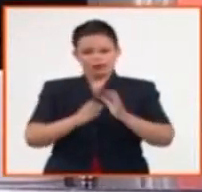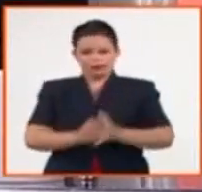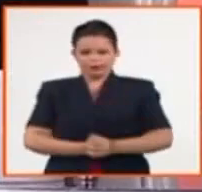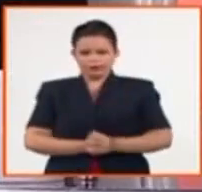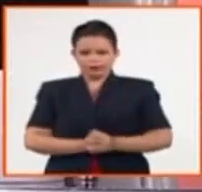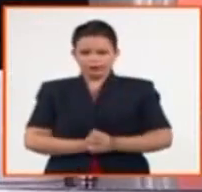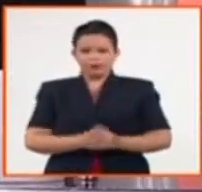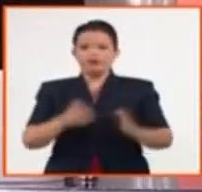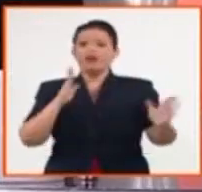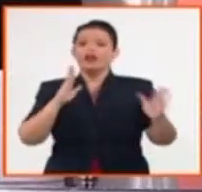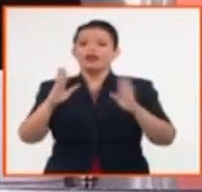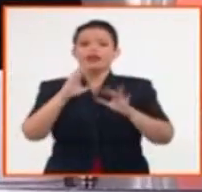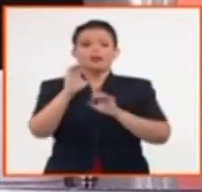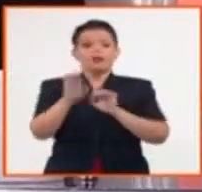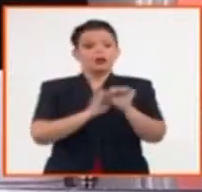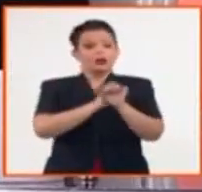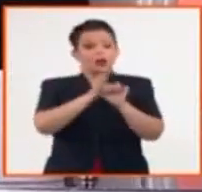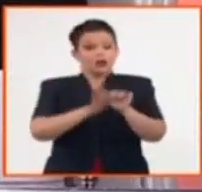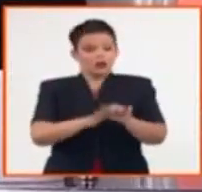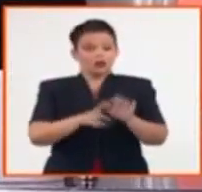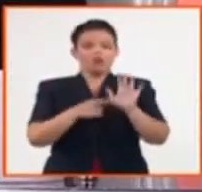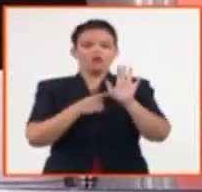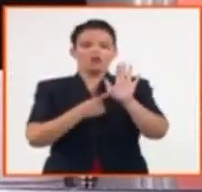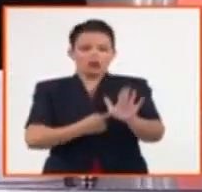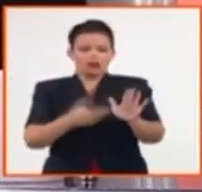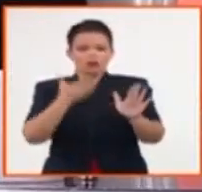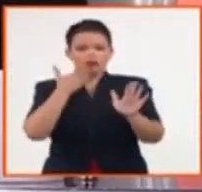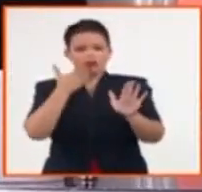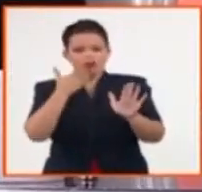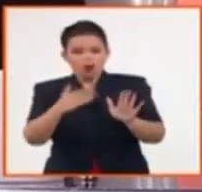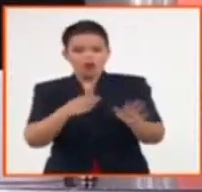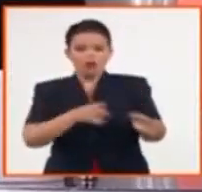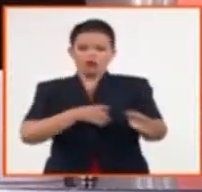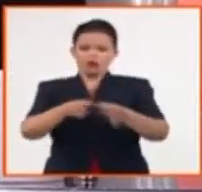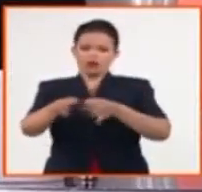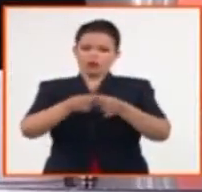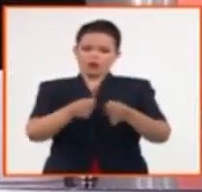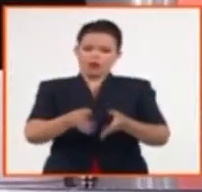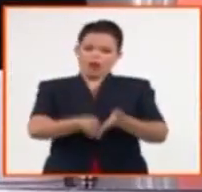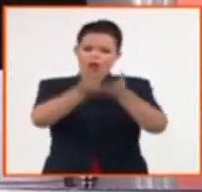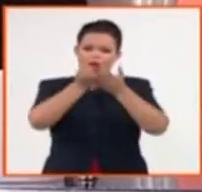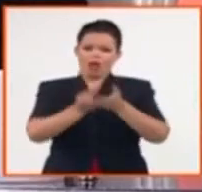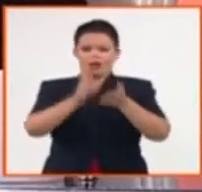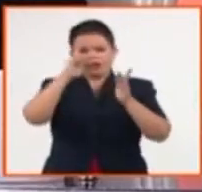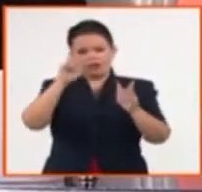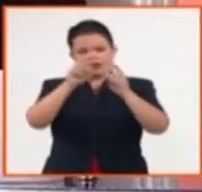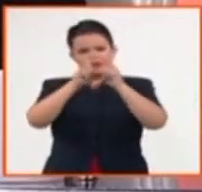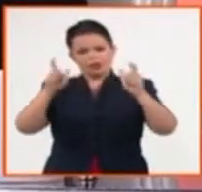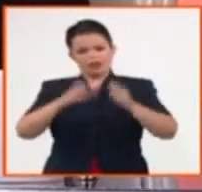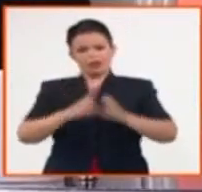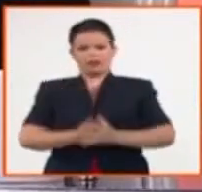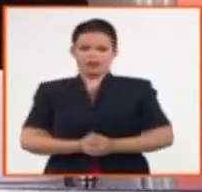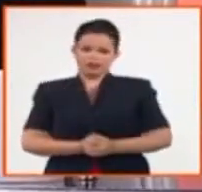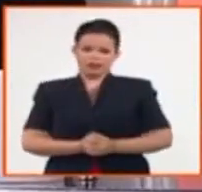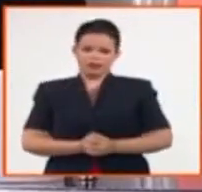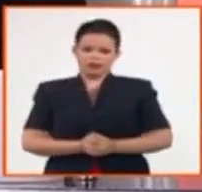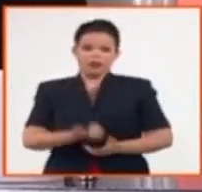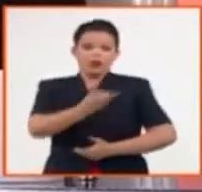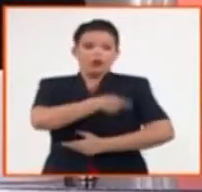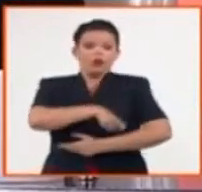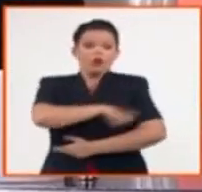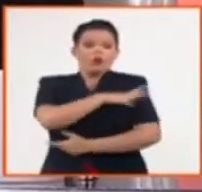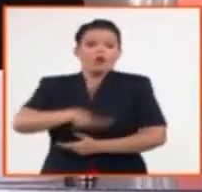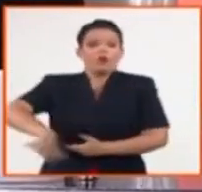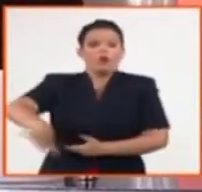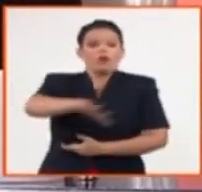creadora, la utilidad de la ciencia, la unidad de lucha y de nuestro pueblo en torno a